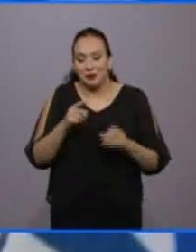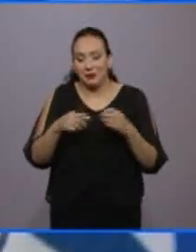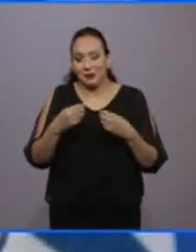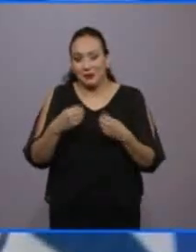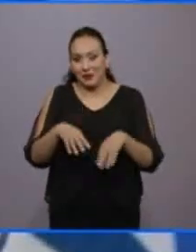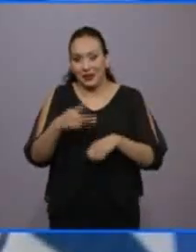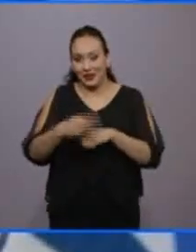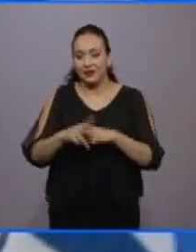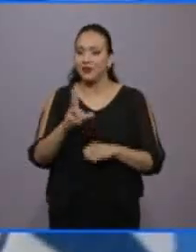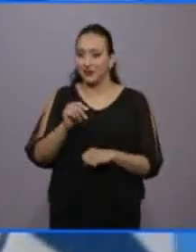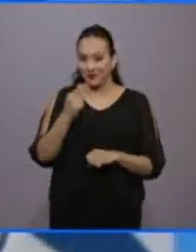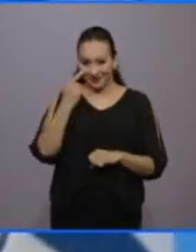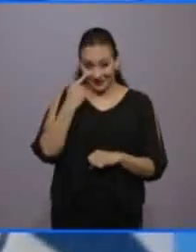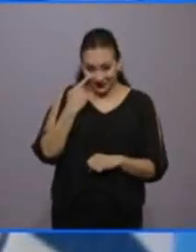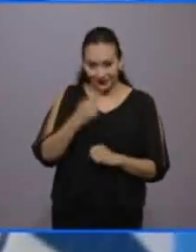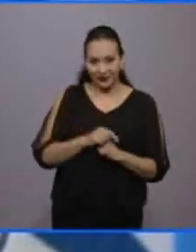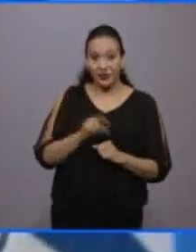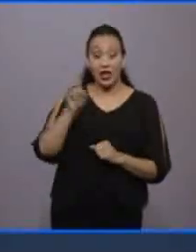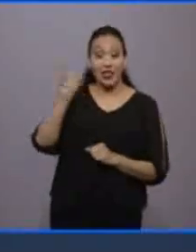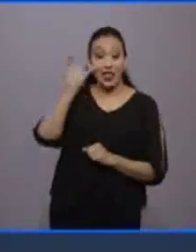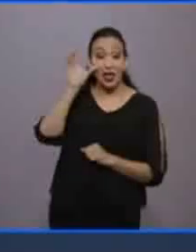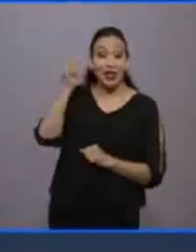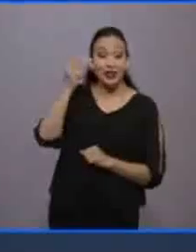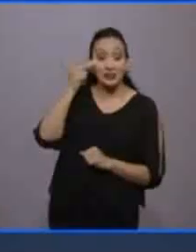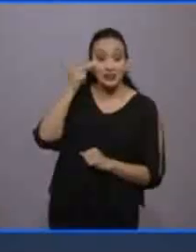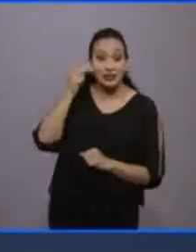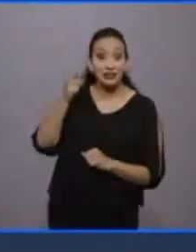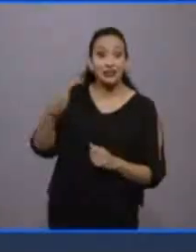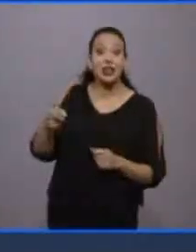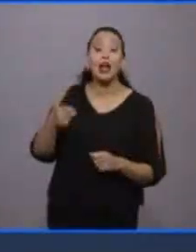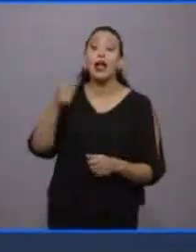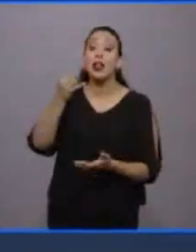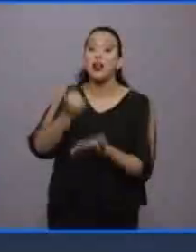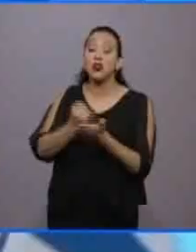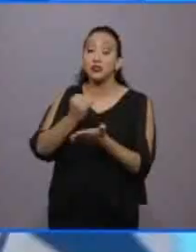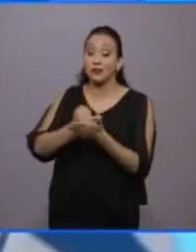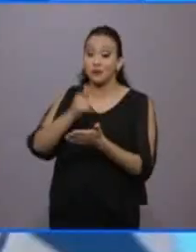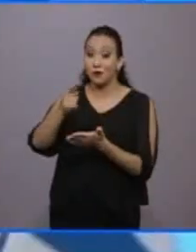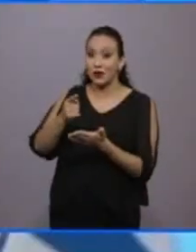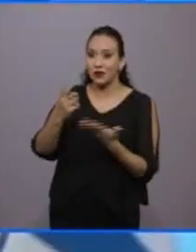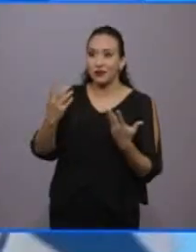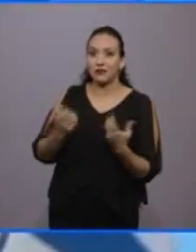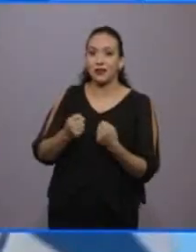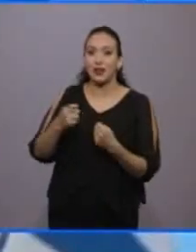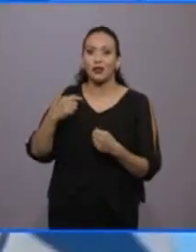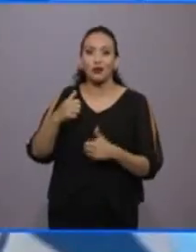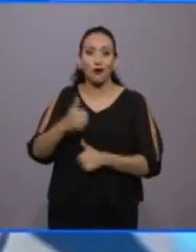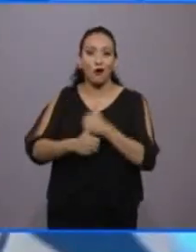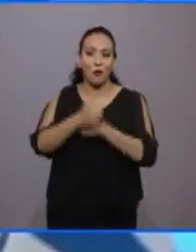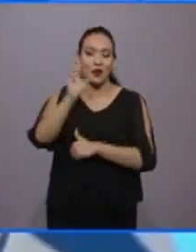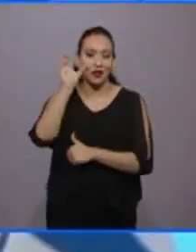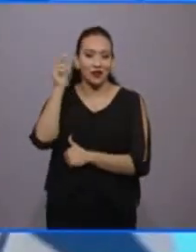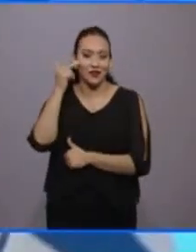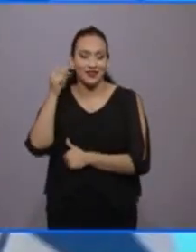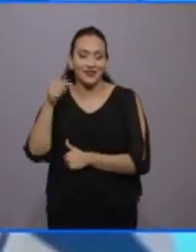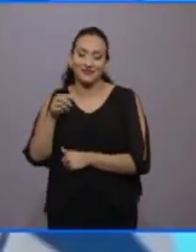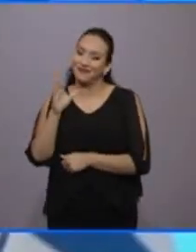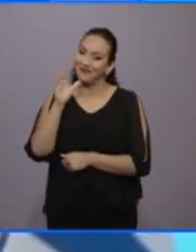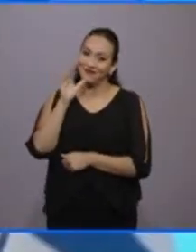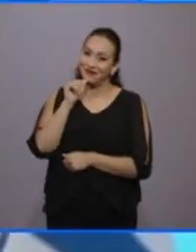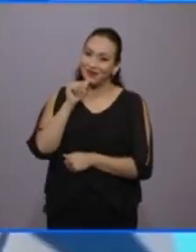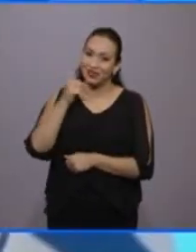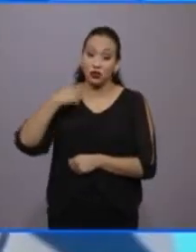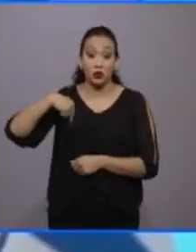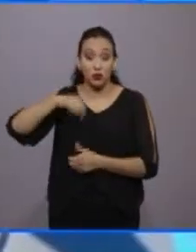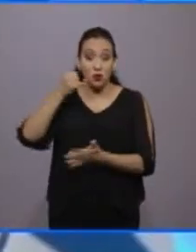En el caso de China, el arancel es lo único que nos salva. No hay manera de competir con China si no ponemos